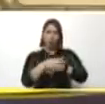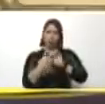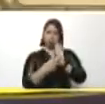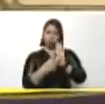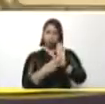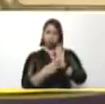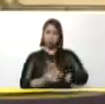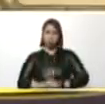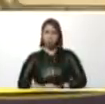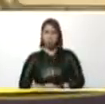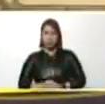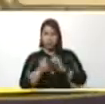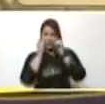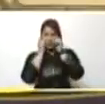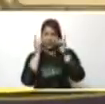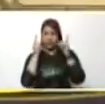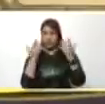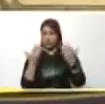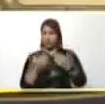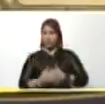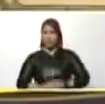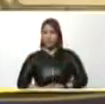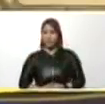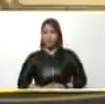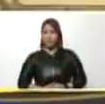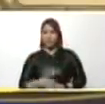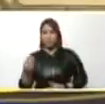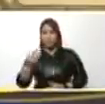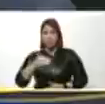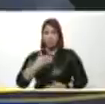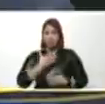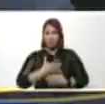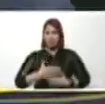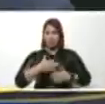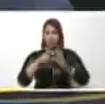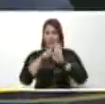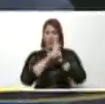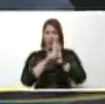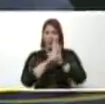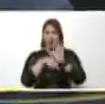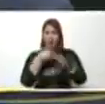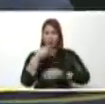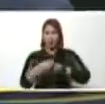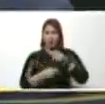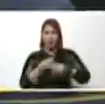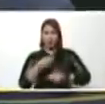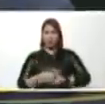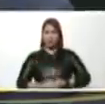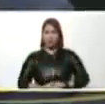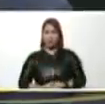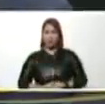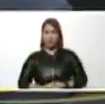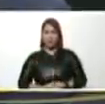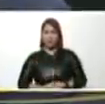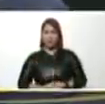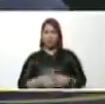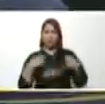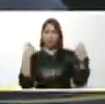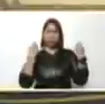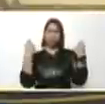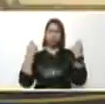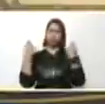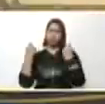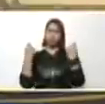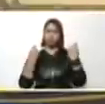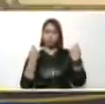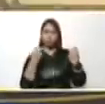verdaderamente es impresionante. Y además la calidad de las leyes que se hicieron y que han sido promulgadas.